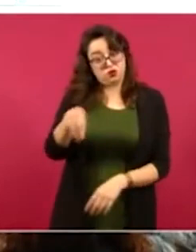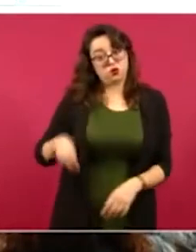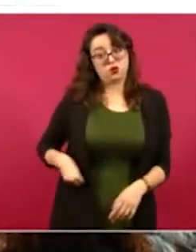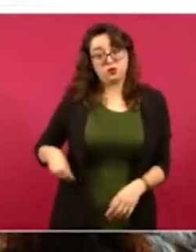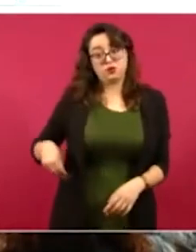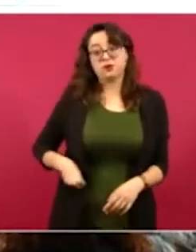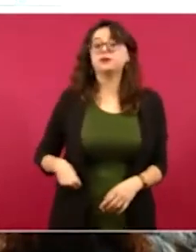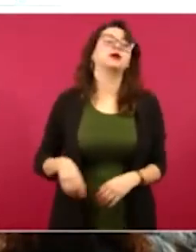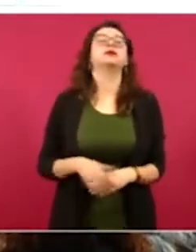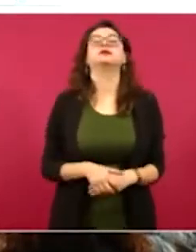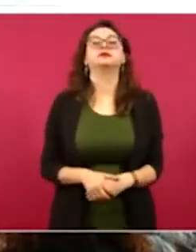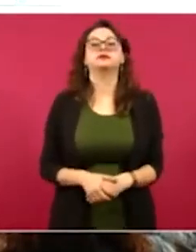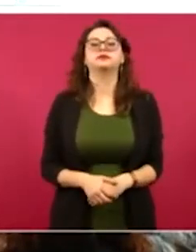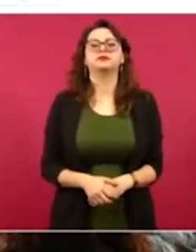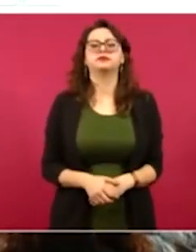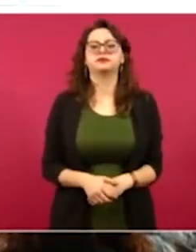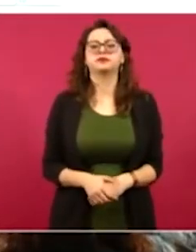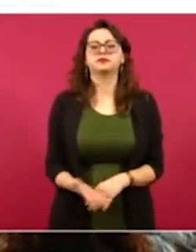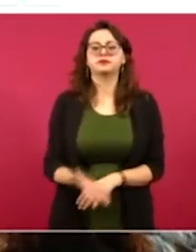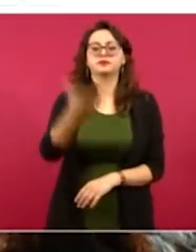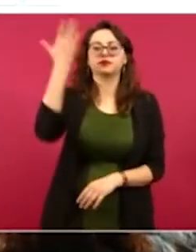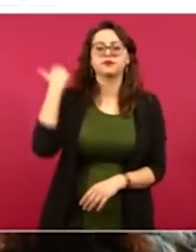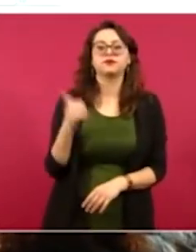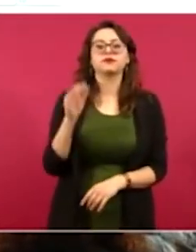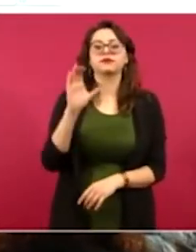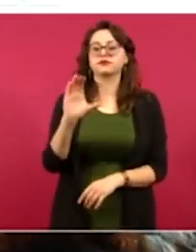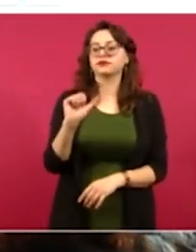Le condonaron